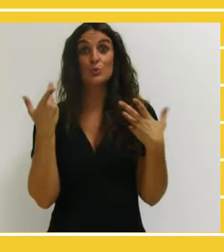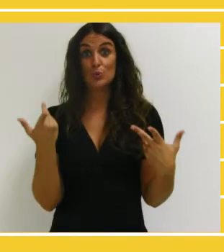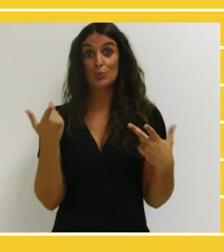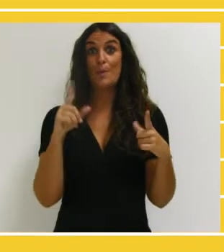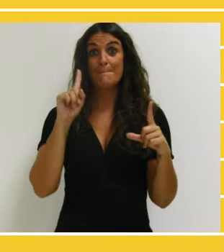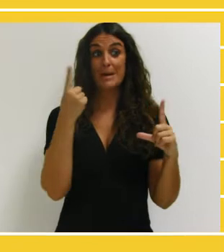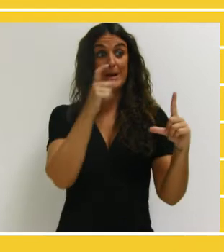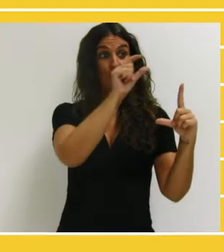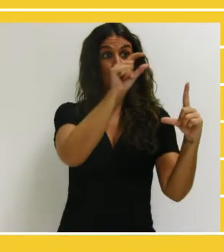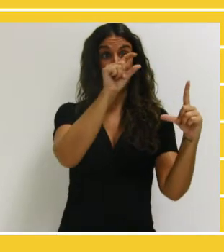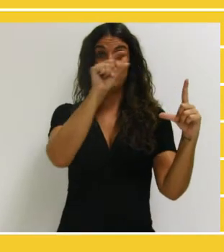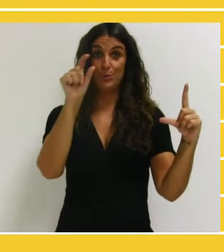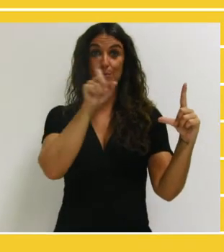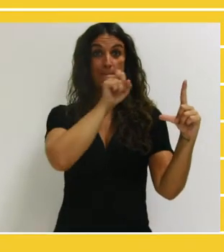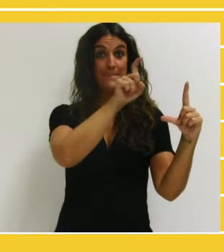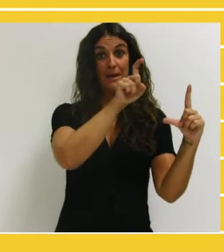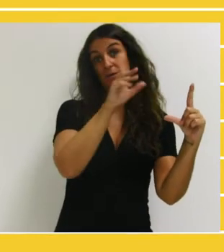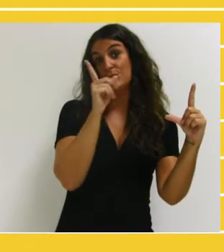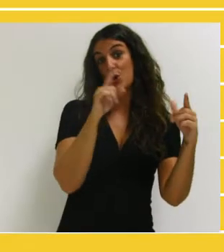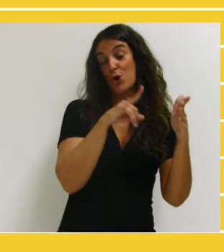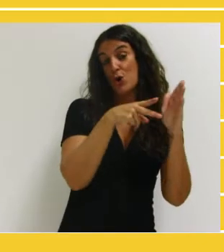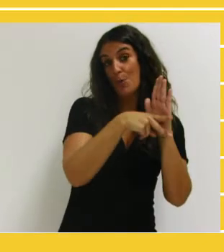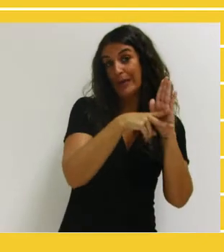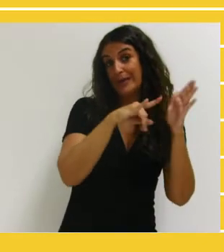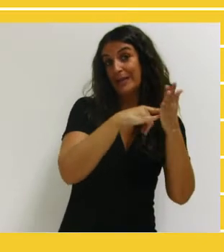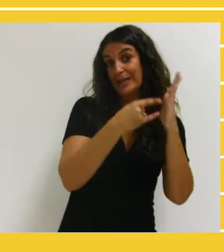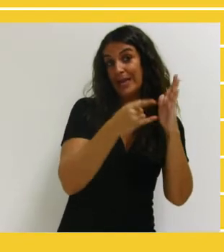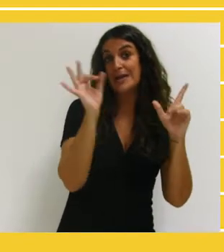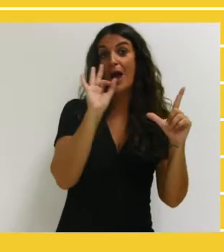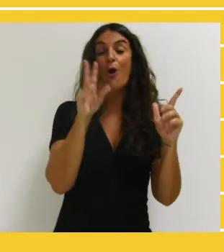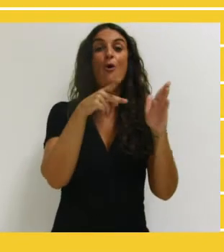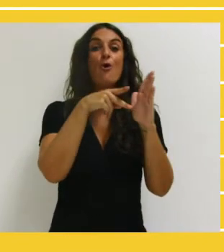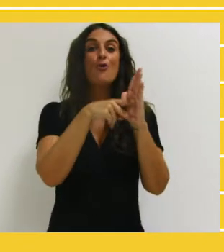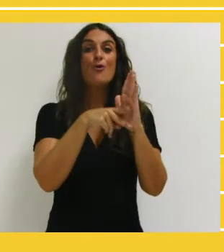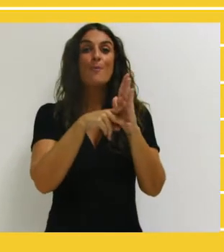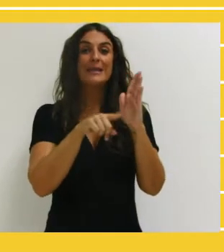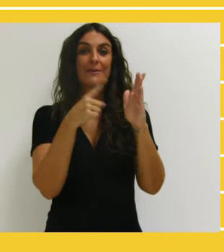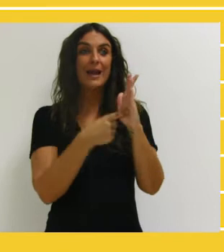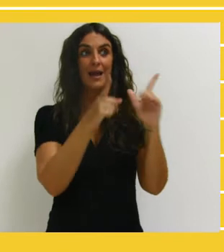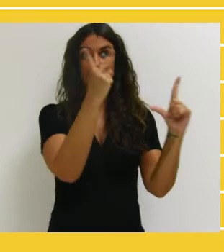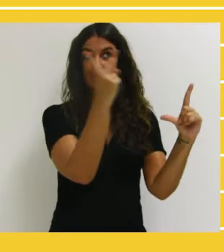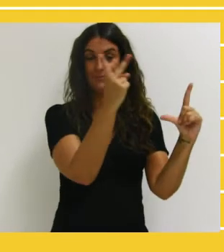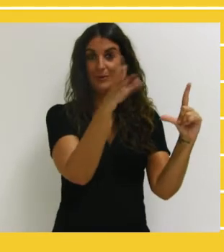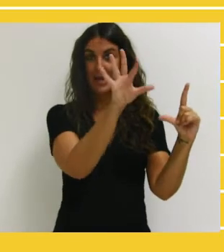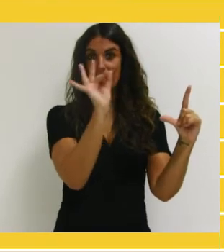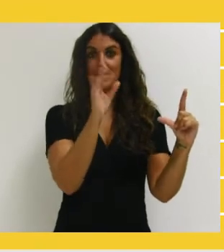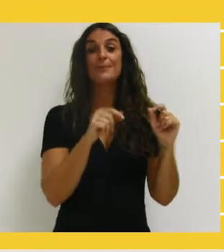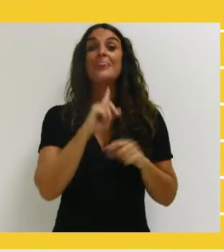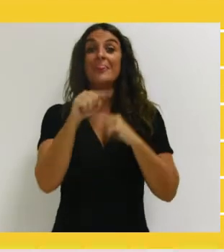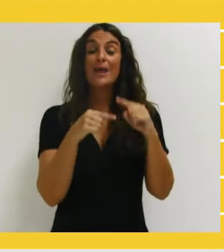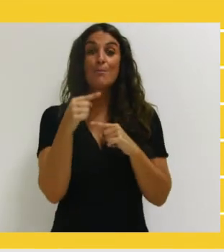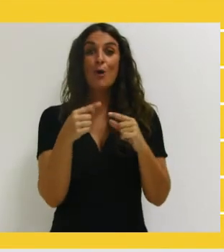que escoger aquí arriba entre normativa técnica y normativa legal. Luego puedes elegir